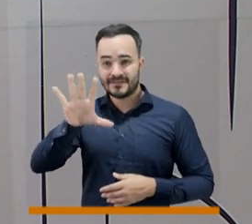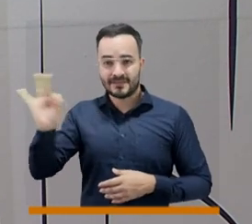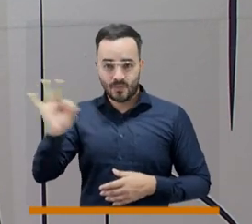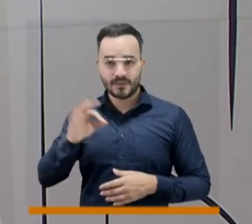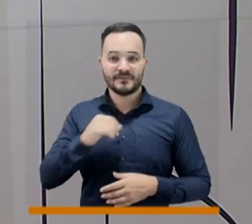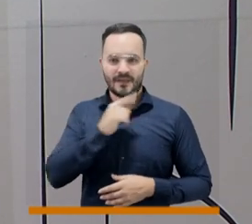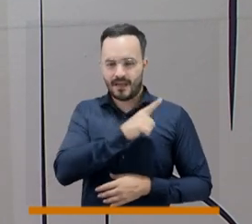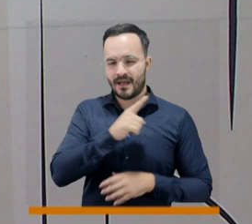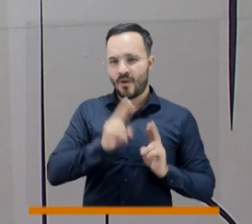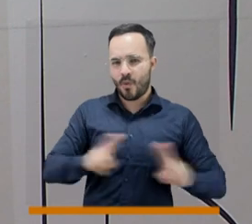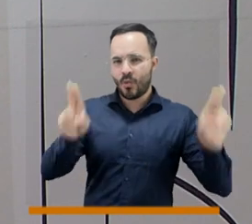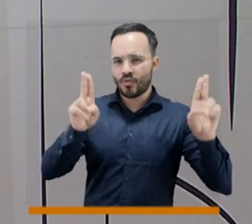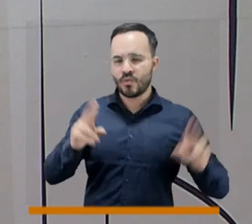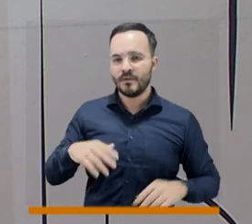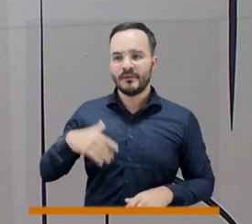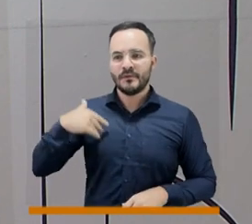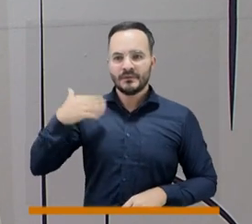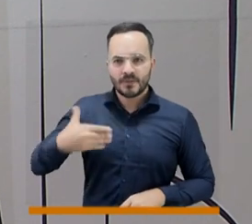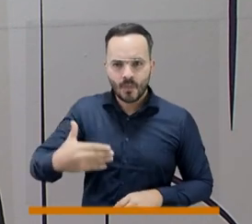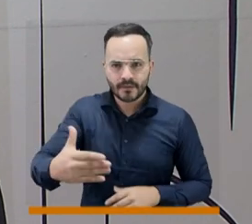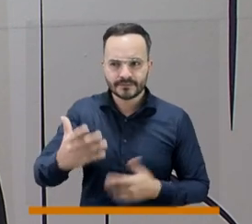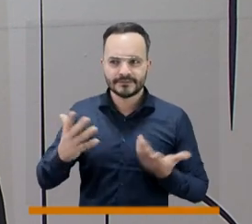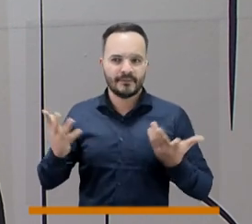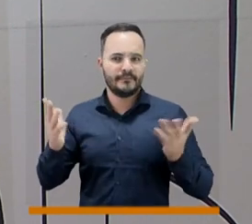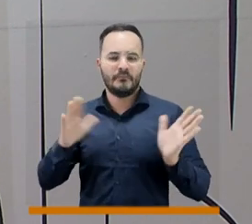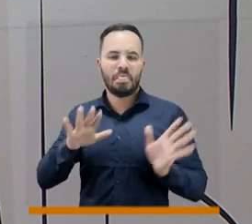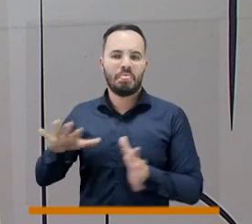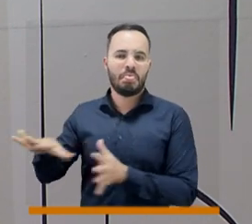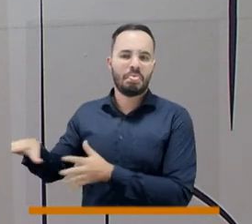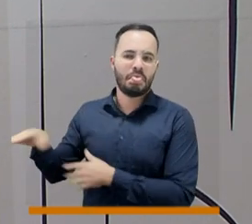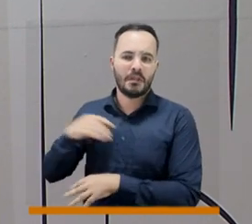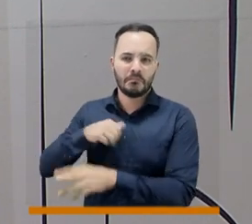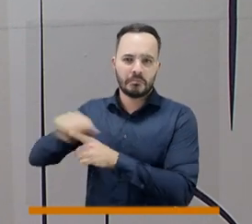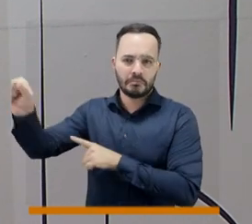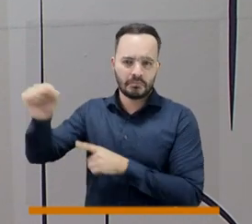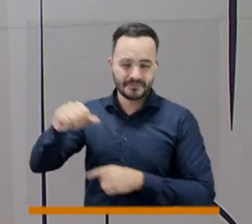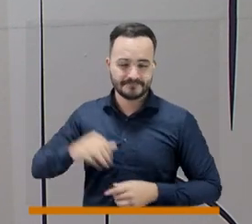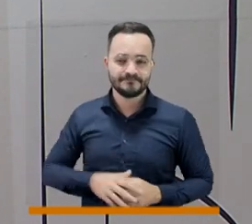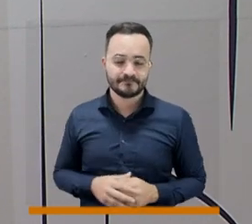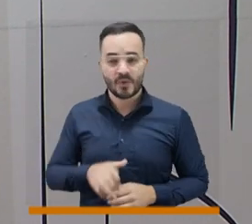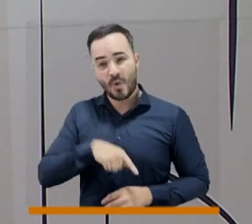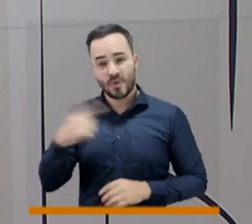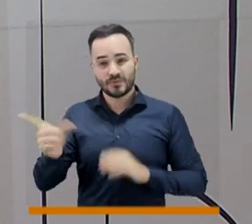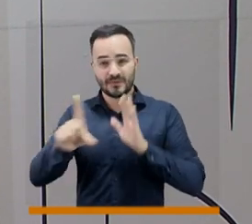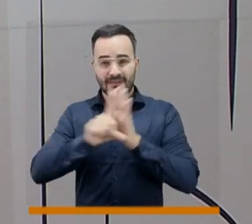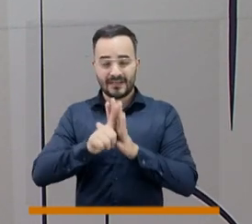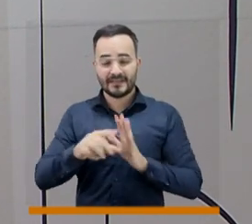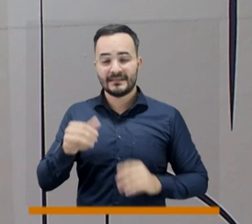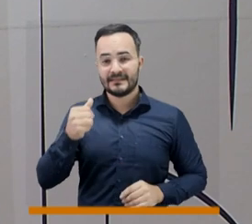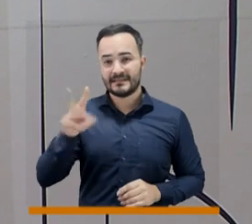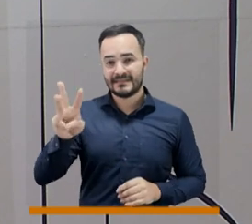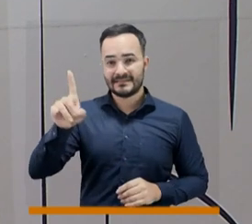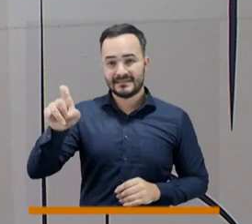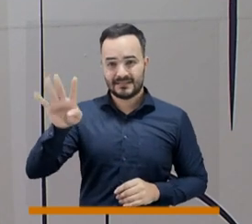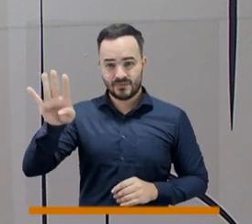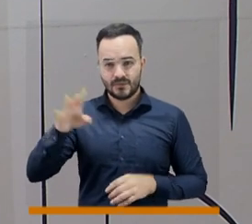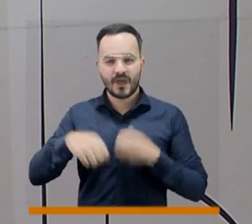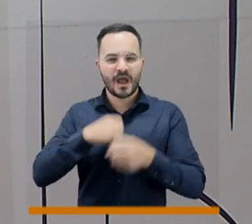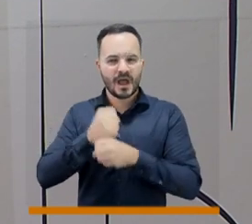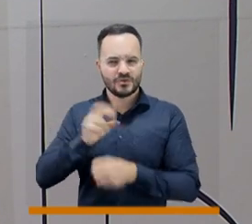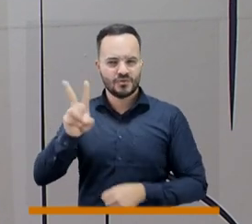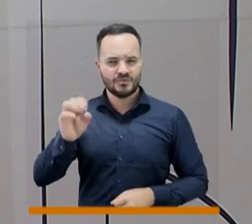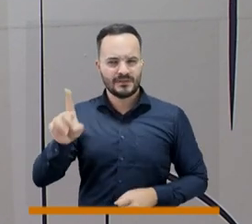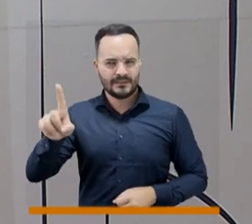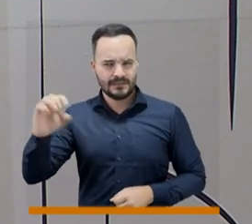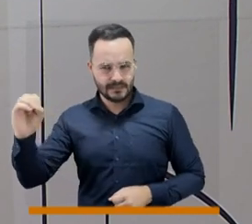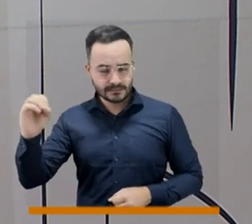Unidas en 1950 lo vemos olvidado de la ciudad de Medellín. Por otro lado, la ley